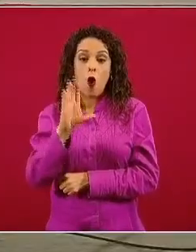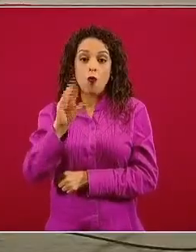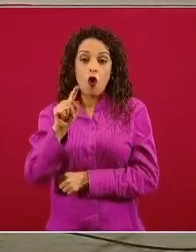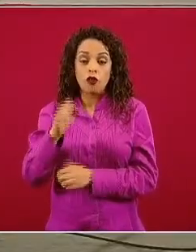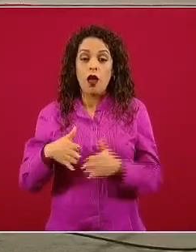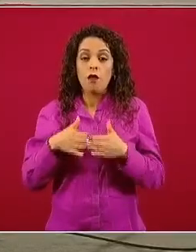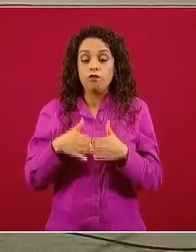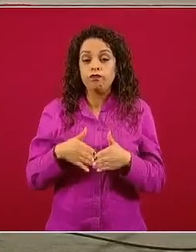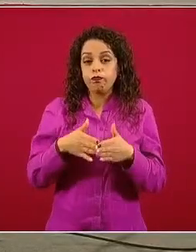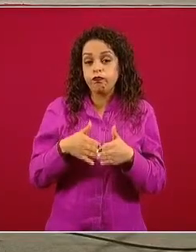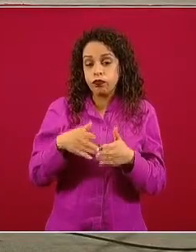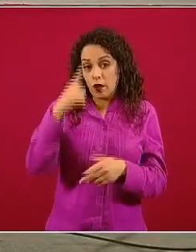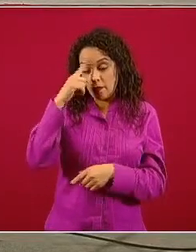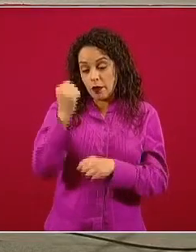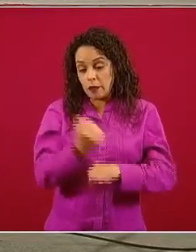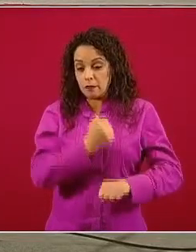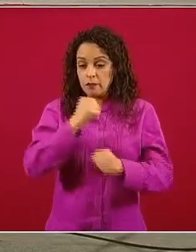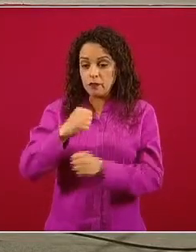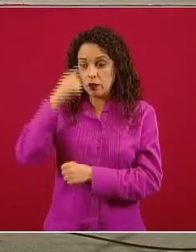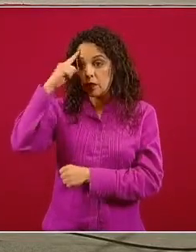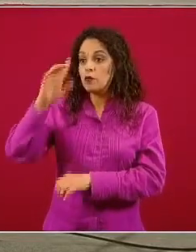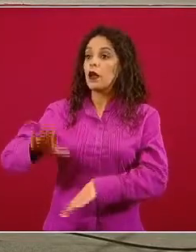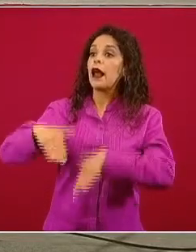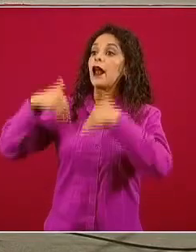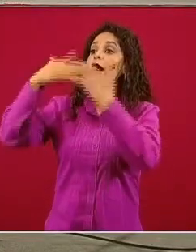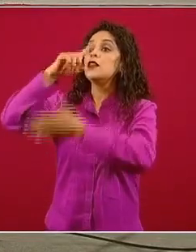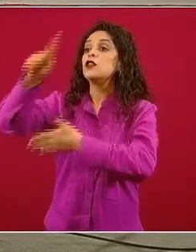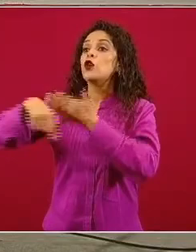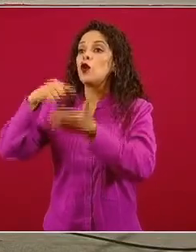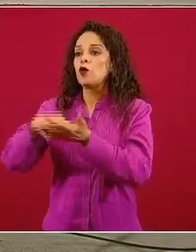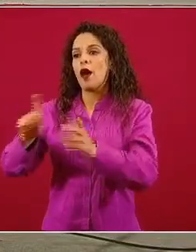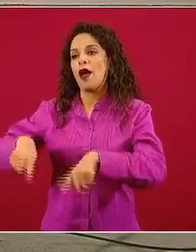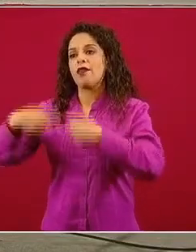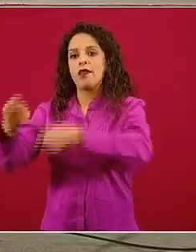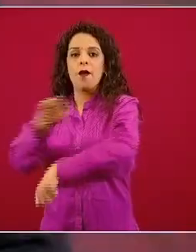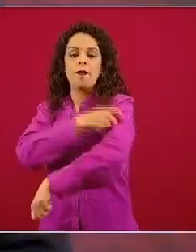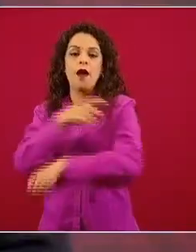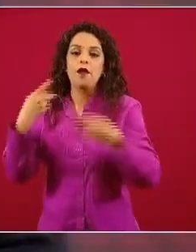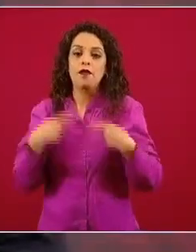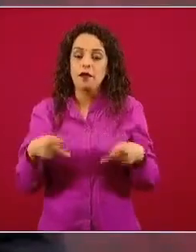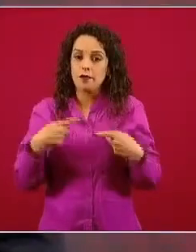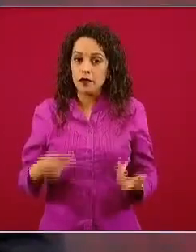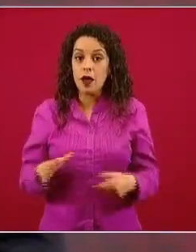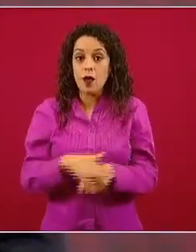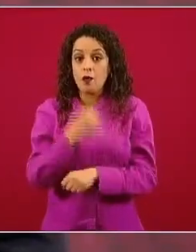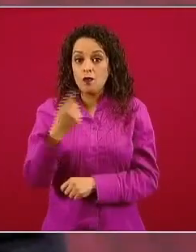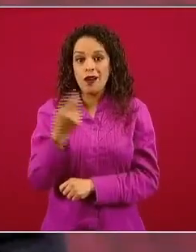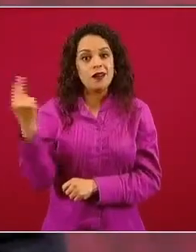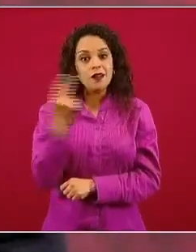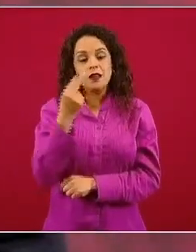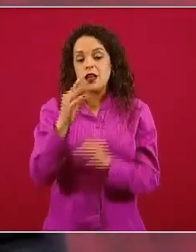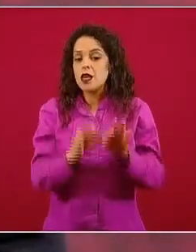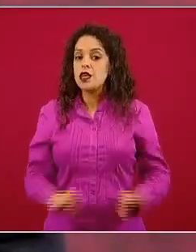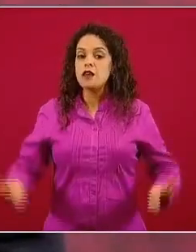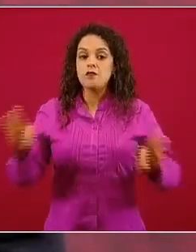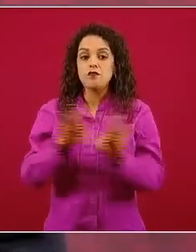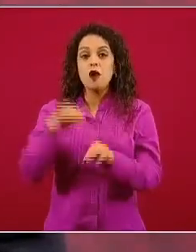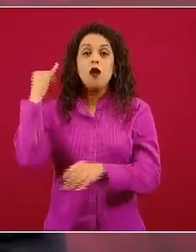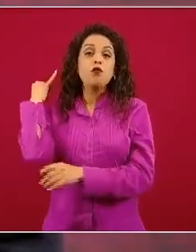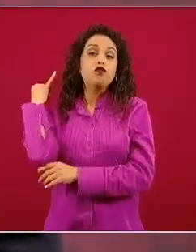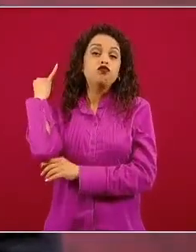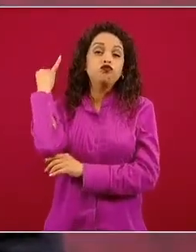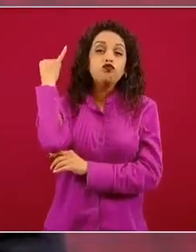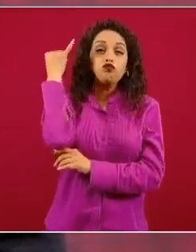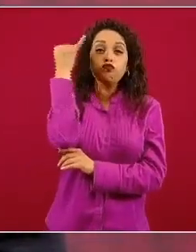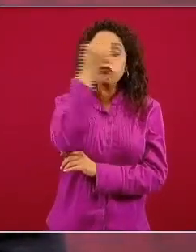está el Programa Nacional de Vacunación, que en el día a día lo hace porque tiene que llegar a ese lugar, a ese punto más alejado, a